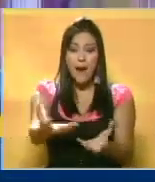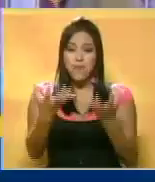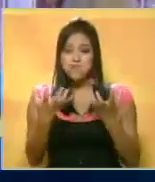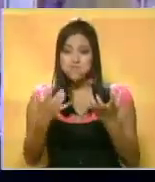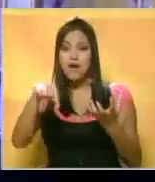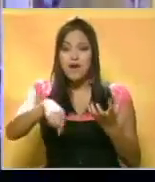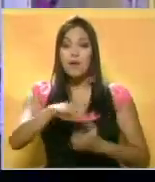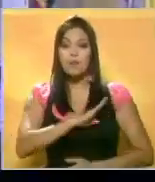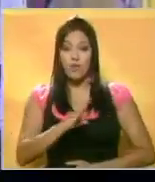de Venezuela